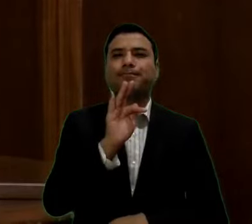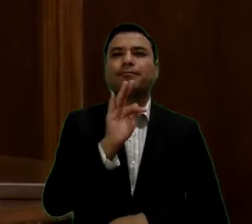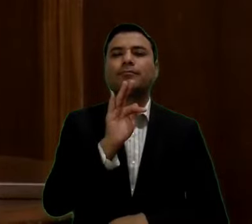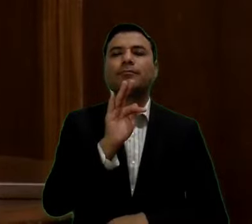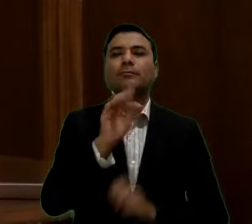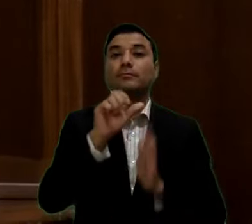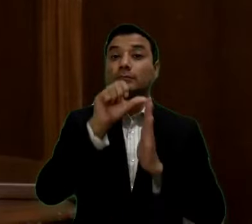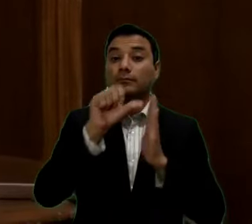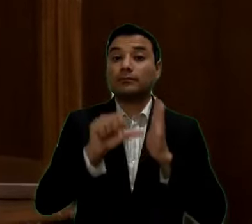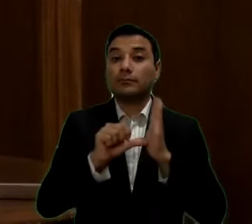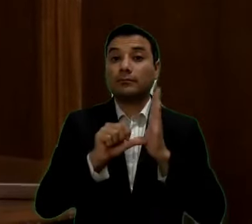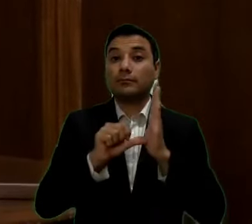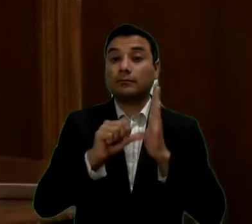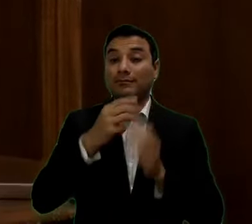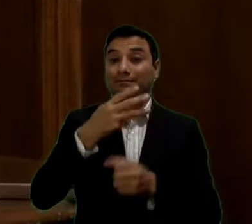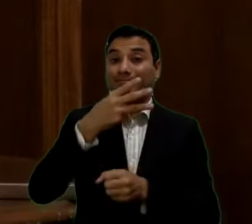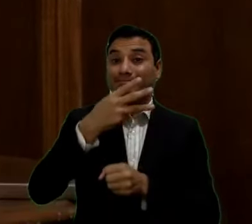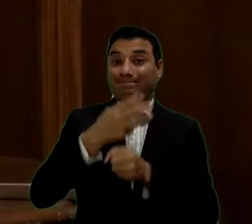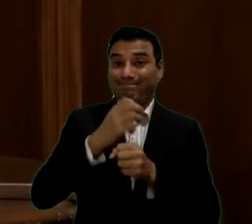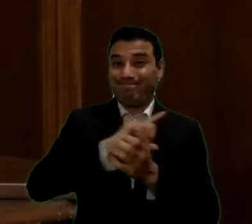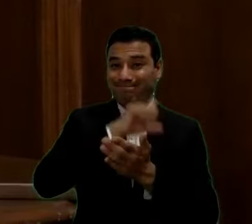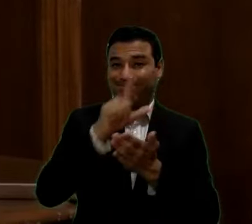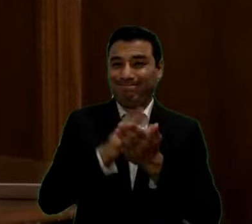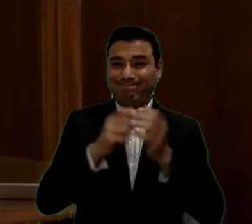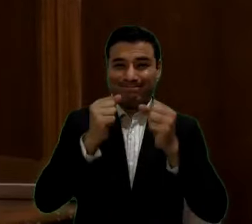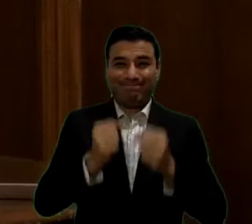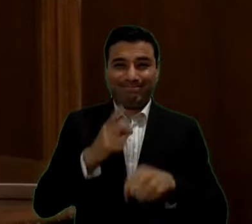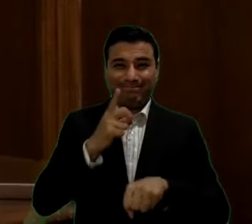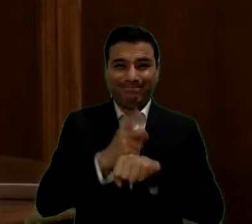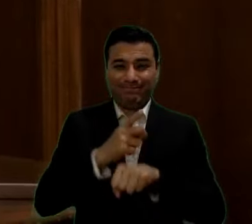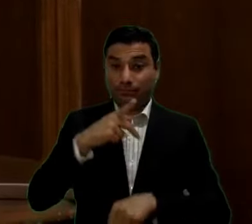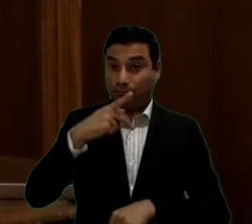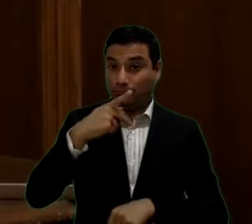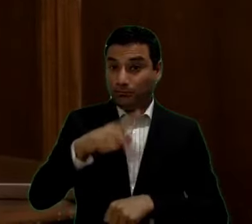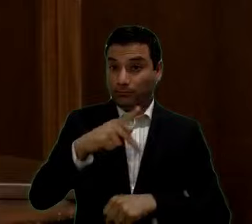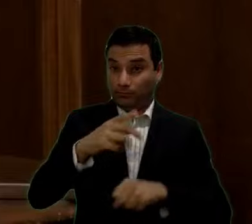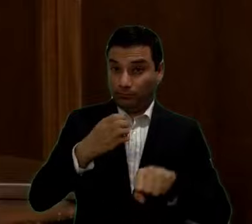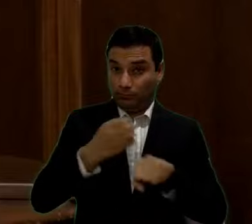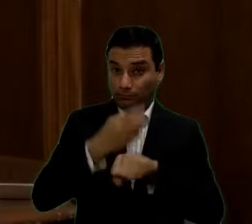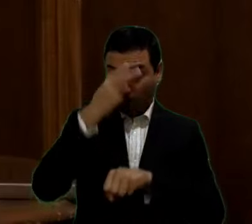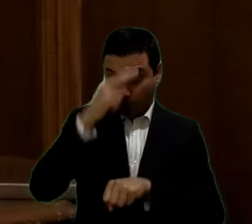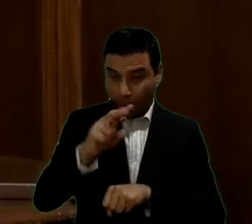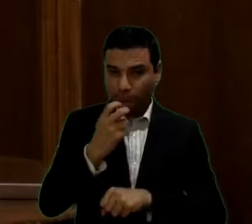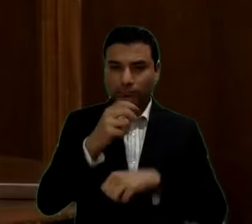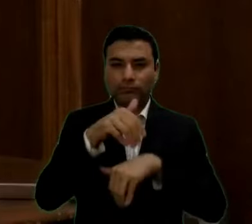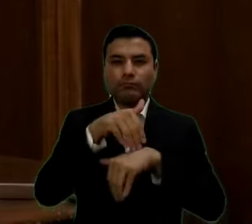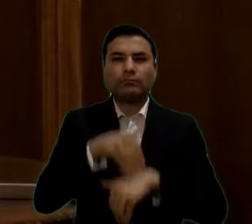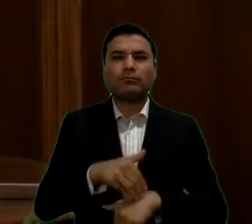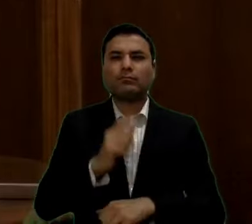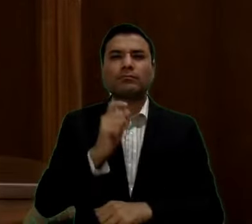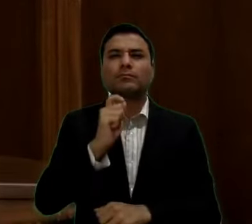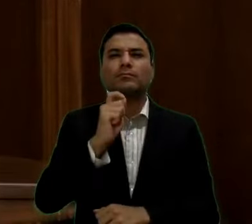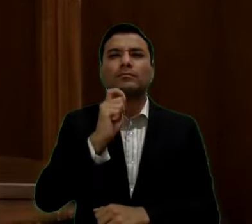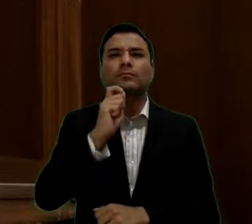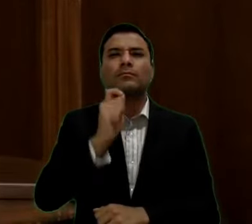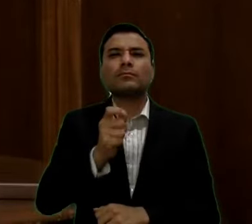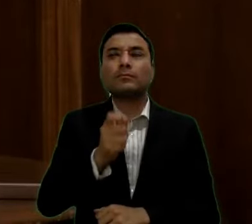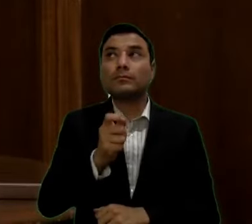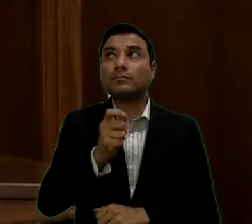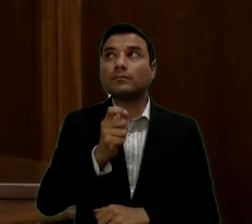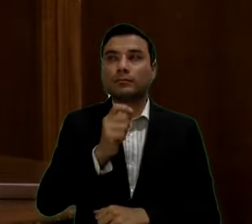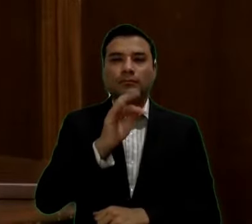artículo 3 de la Ley de Seguridad del Estado, que rige el ejercicio de las funciones y atribuciones de